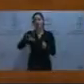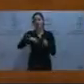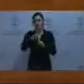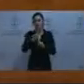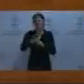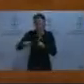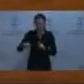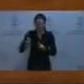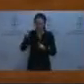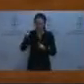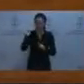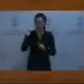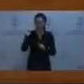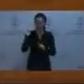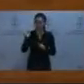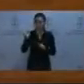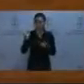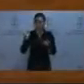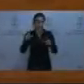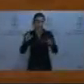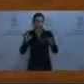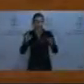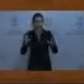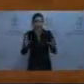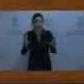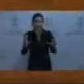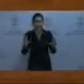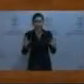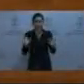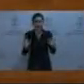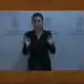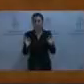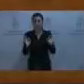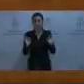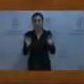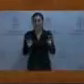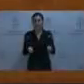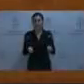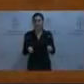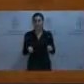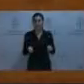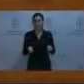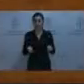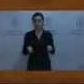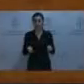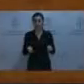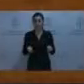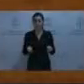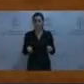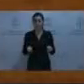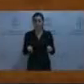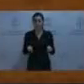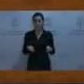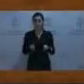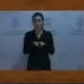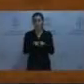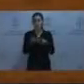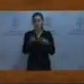resolvió, se rescindió y todo quedó en nada, como algunos otros